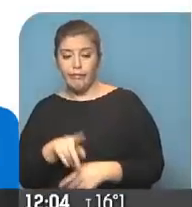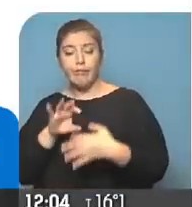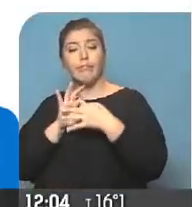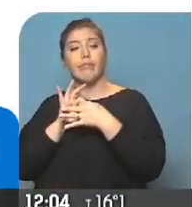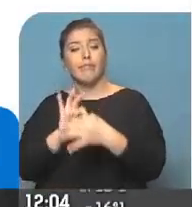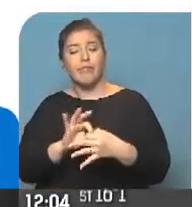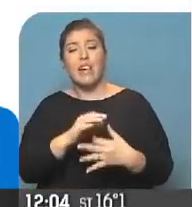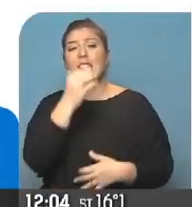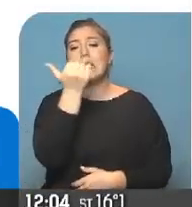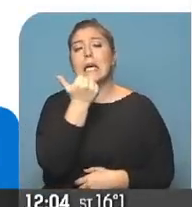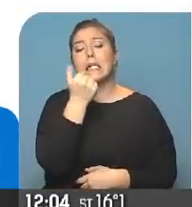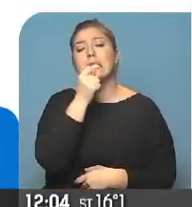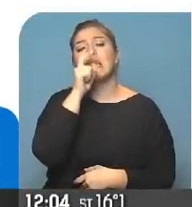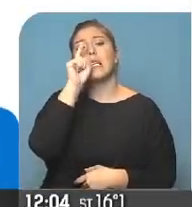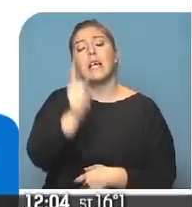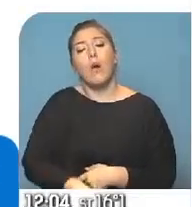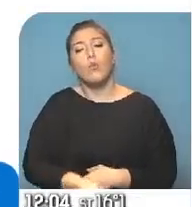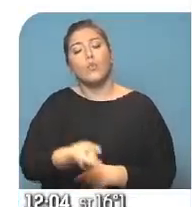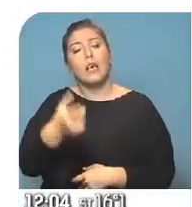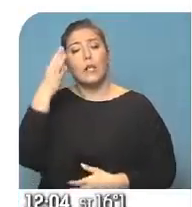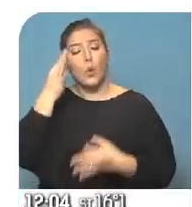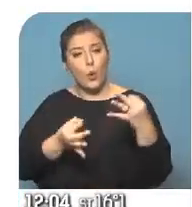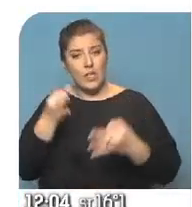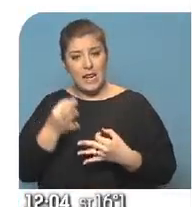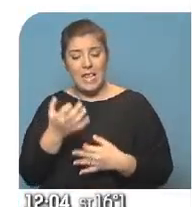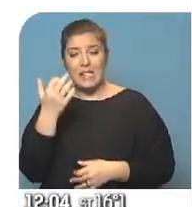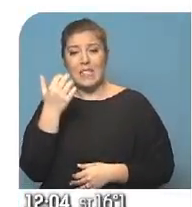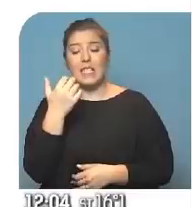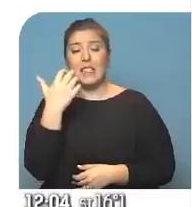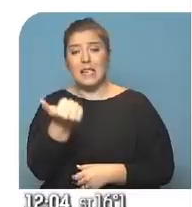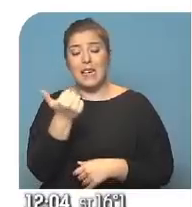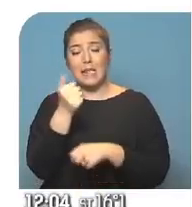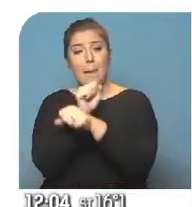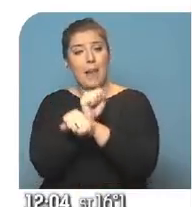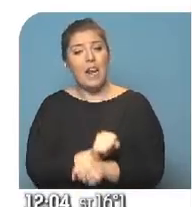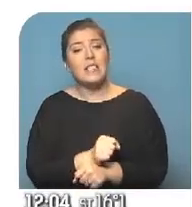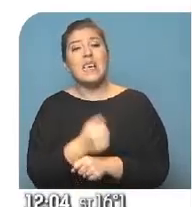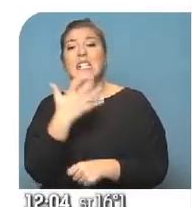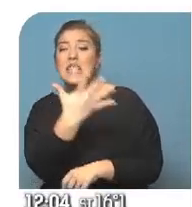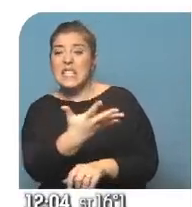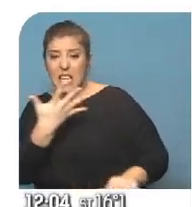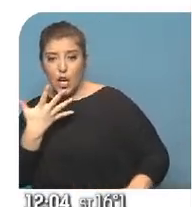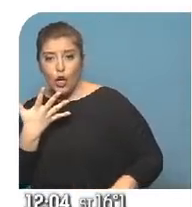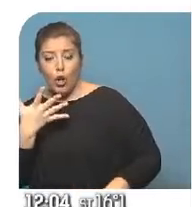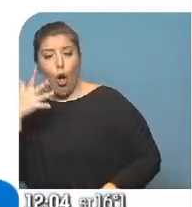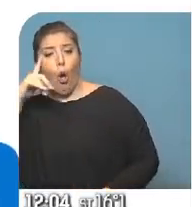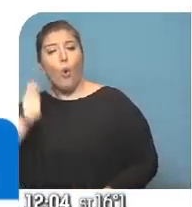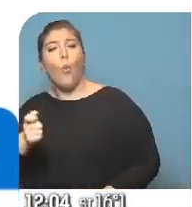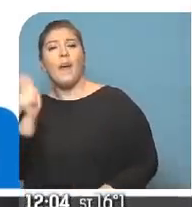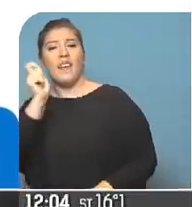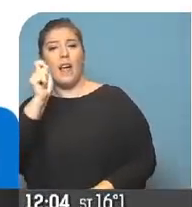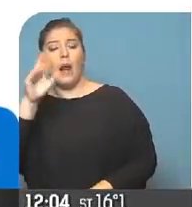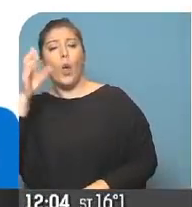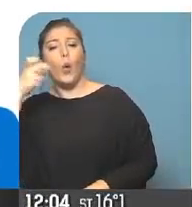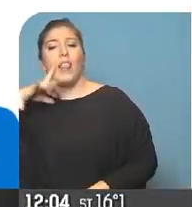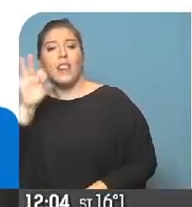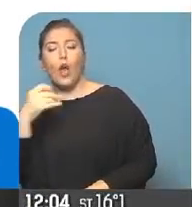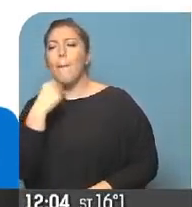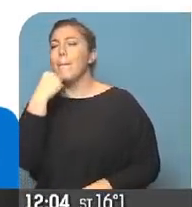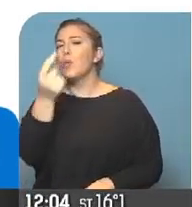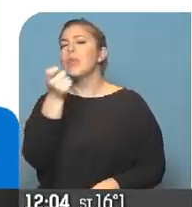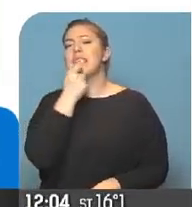6 causas judiciales, en 6 causas penales, 5 de las cuales tienen como juez al doctor Claudio Bonadío. Se pregunta en esa carta si esto se trata de